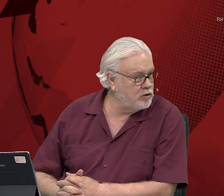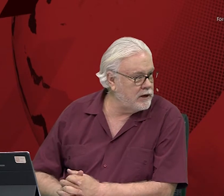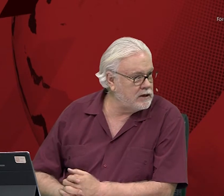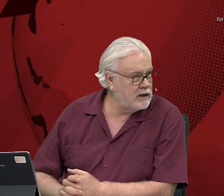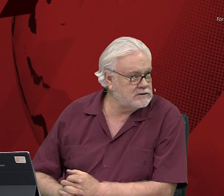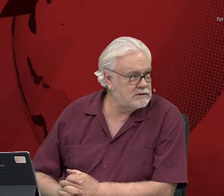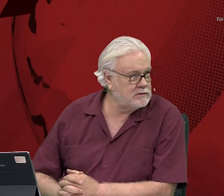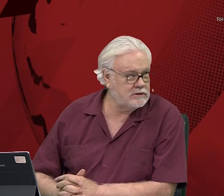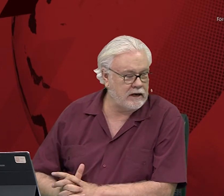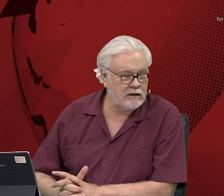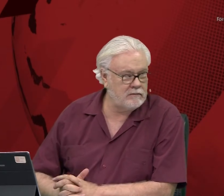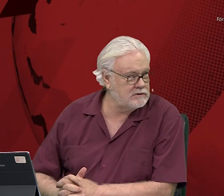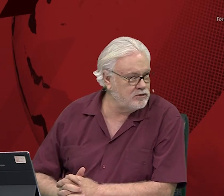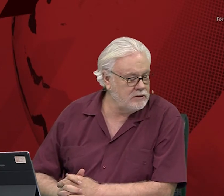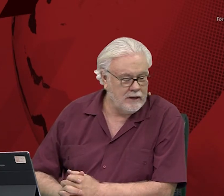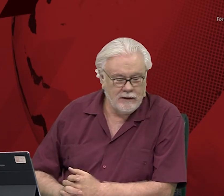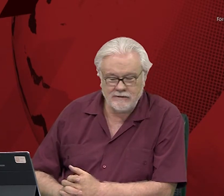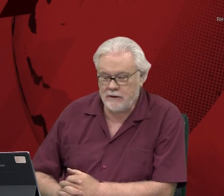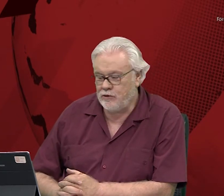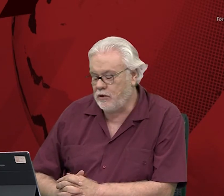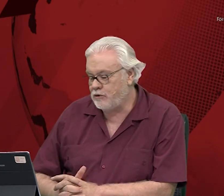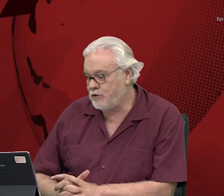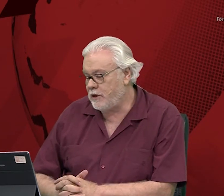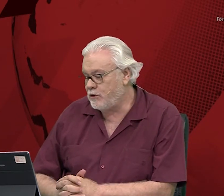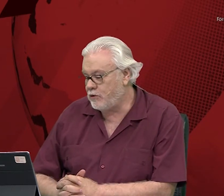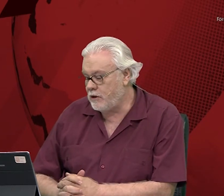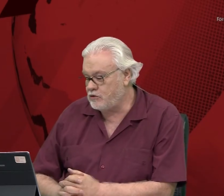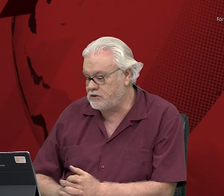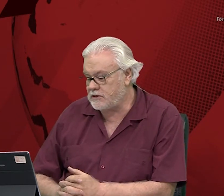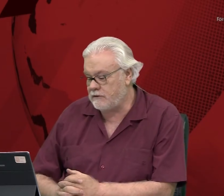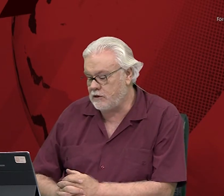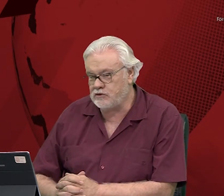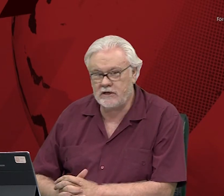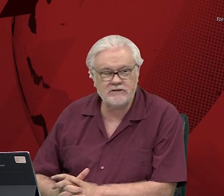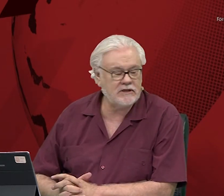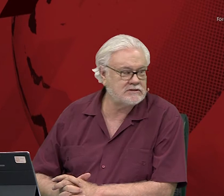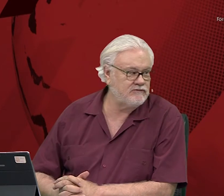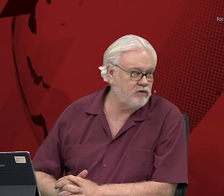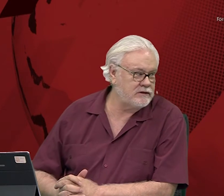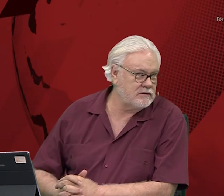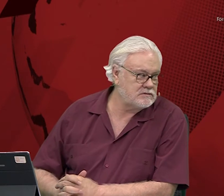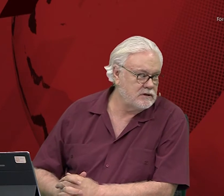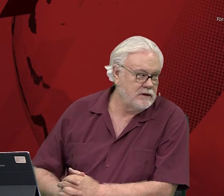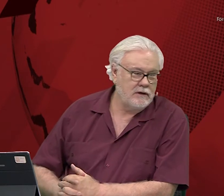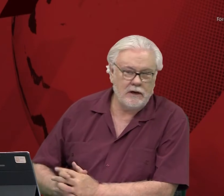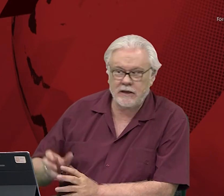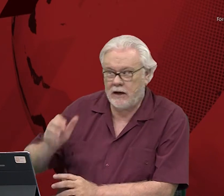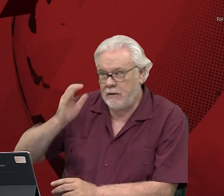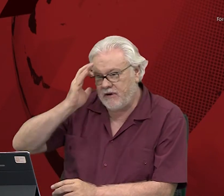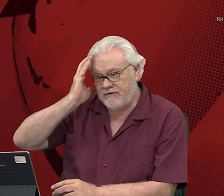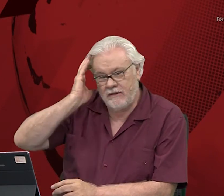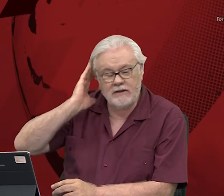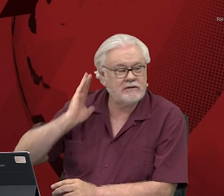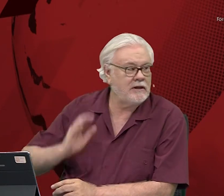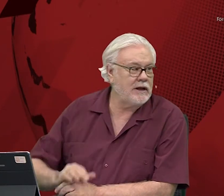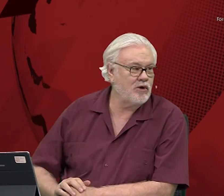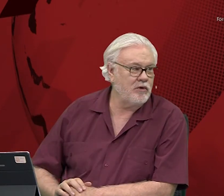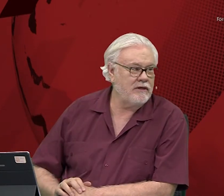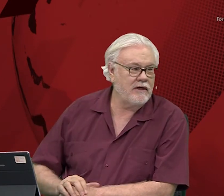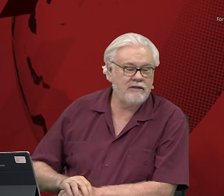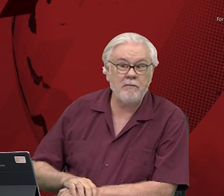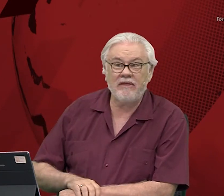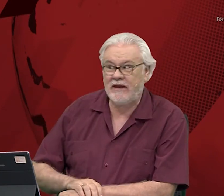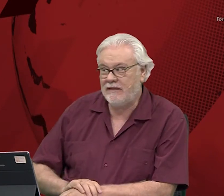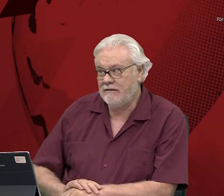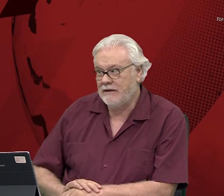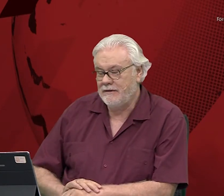Partido Popular han sido terribles. Estaba yo el otro día recordando los escándalos de Cristina Cifuentes, la que era la presidenta de la